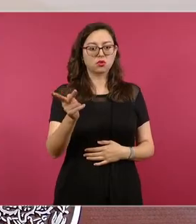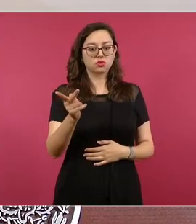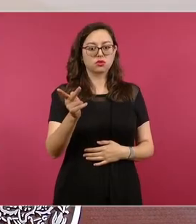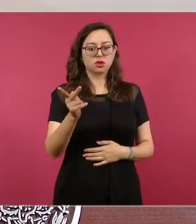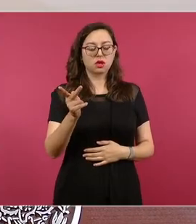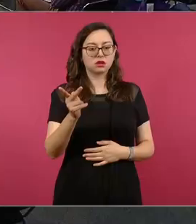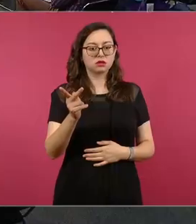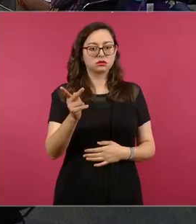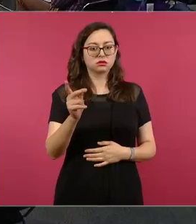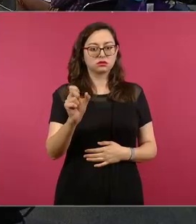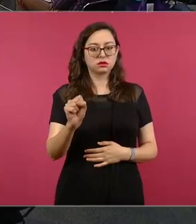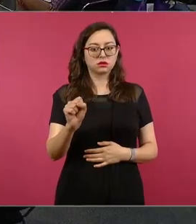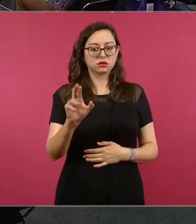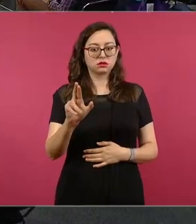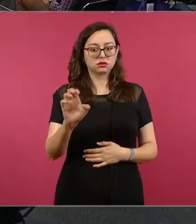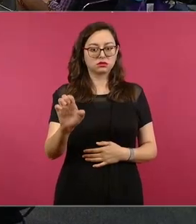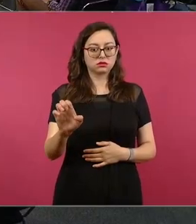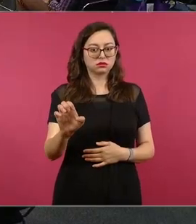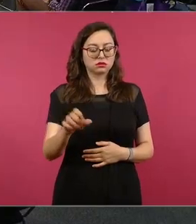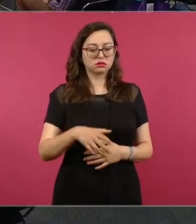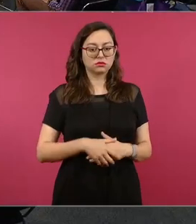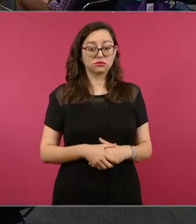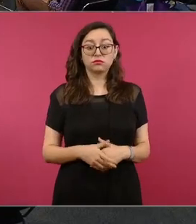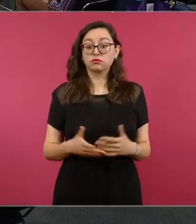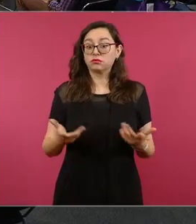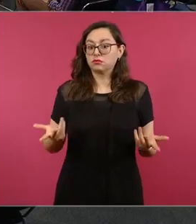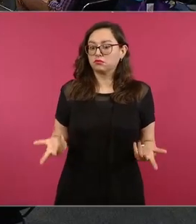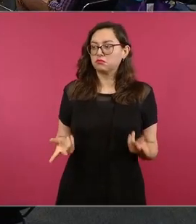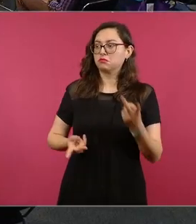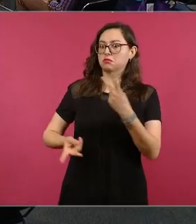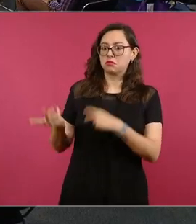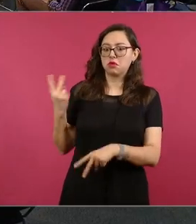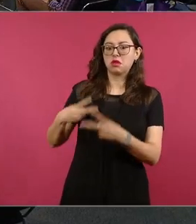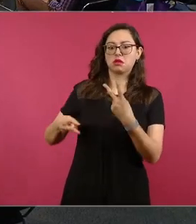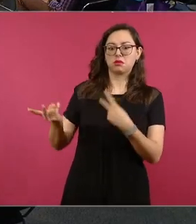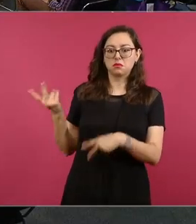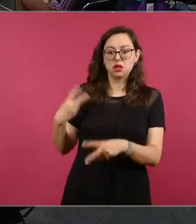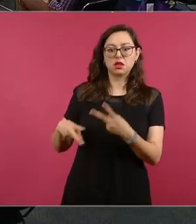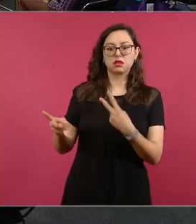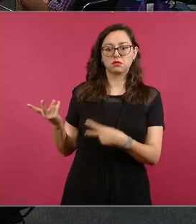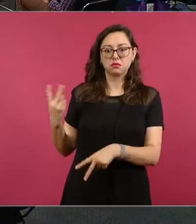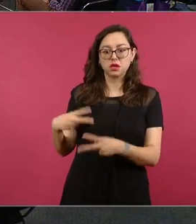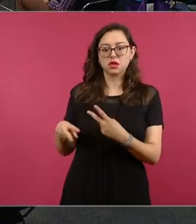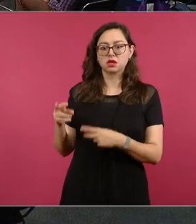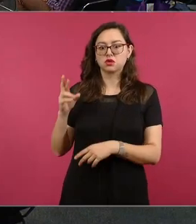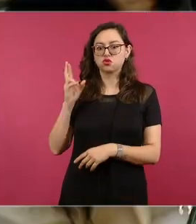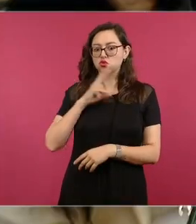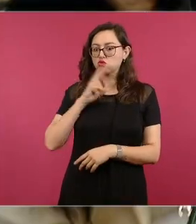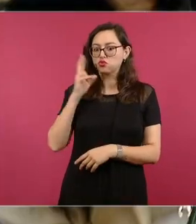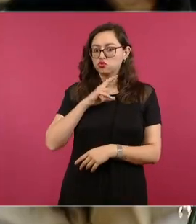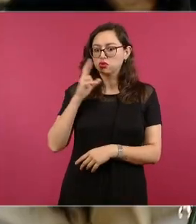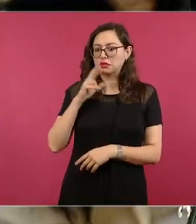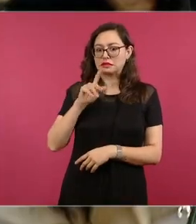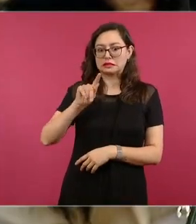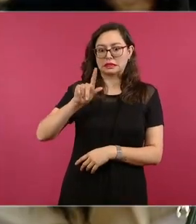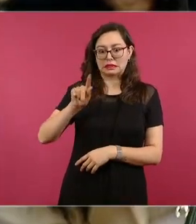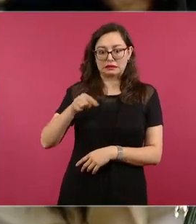cancillería donde más hay aumentos de diplomáticos más que eeuu y que china es rusia con 73